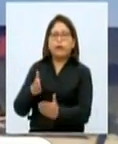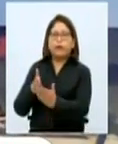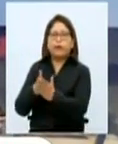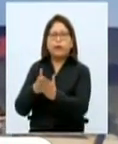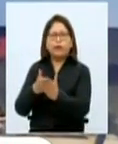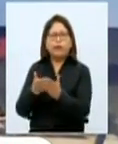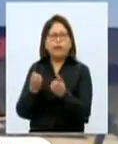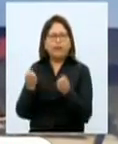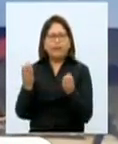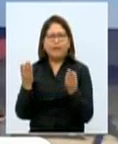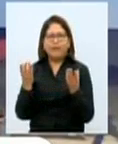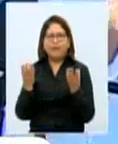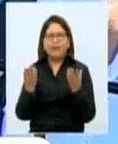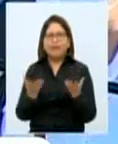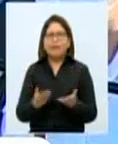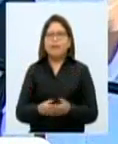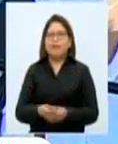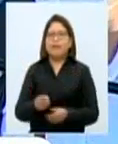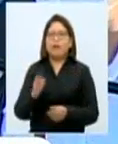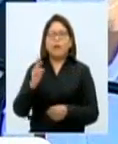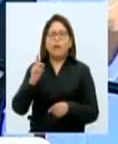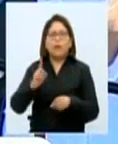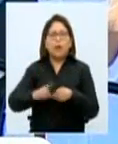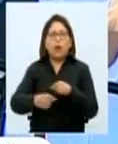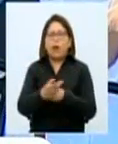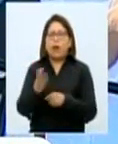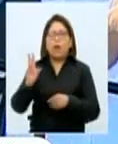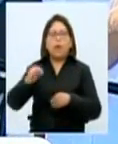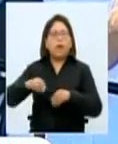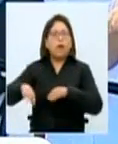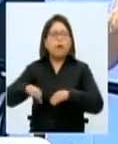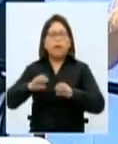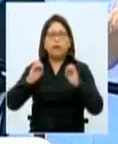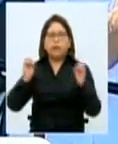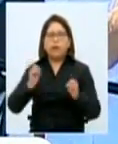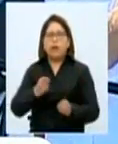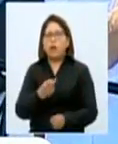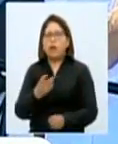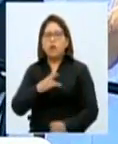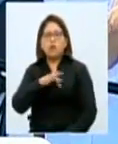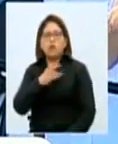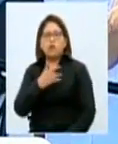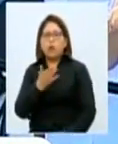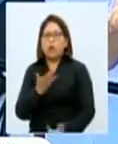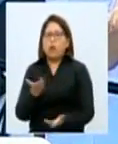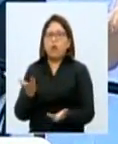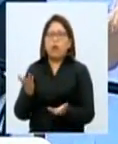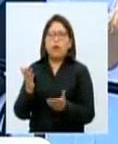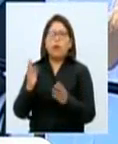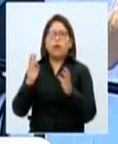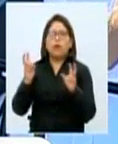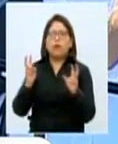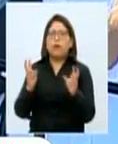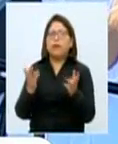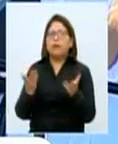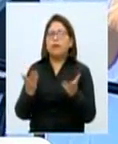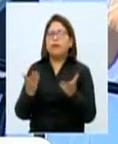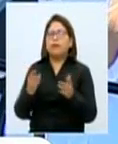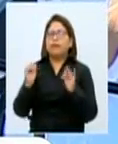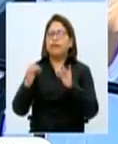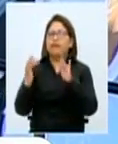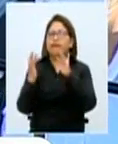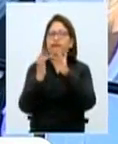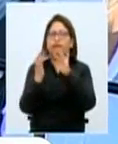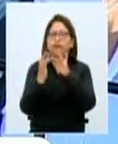no tuvieron la sensibilidad con el pueblo boliviano de entablar